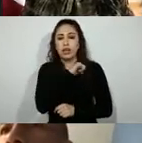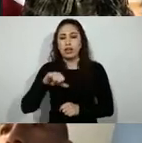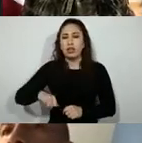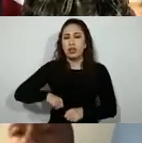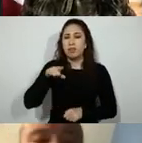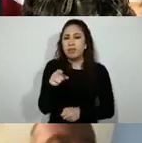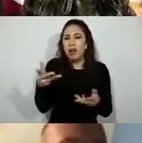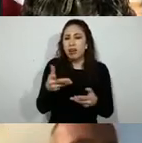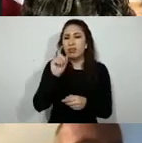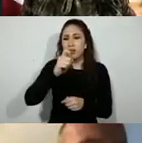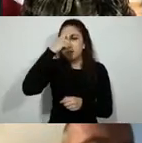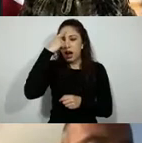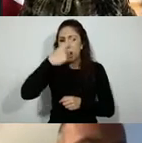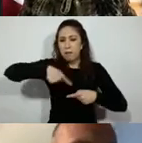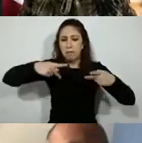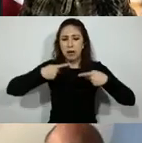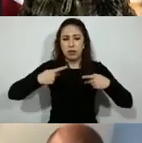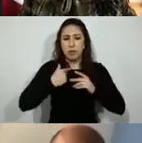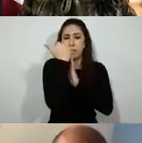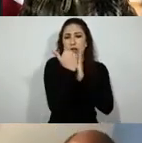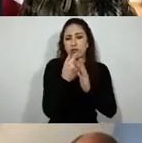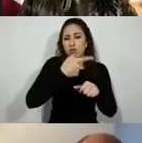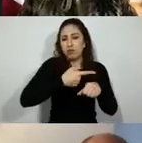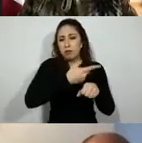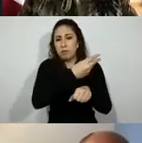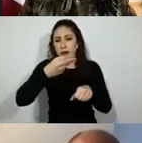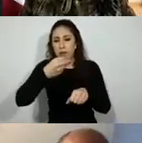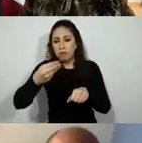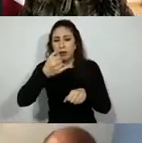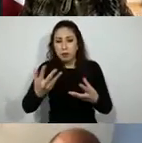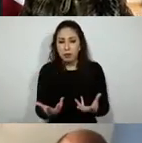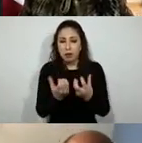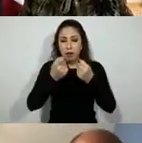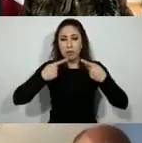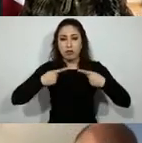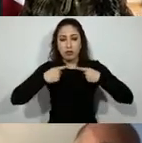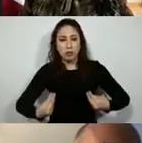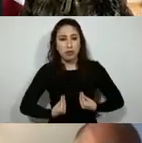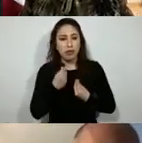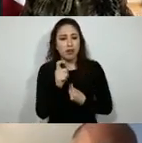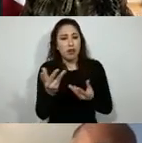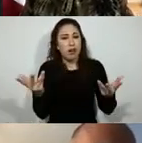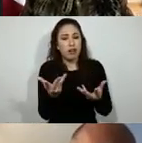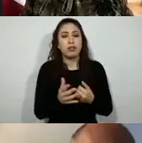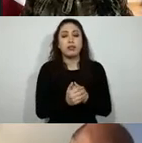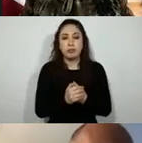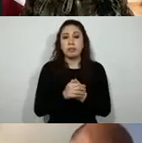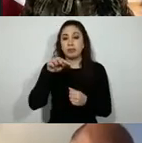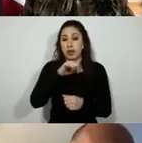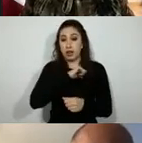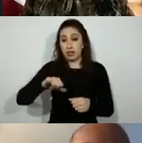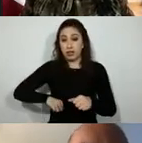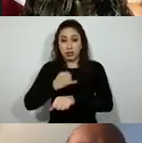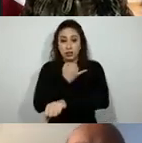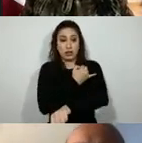y salvar vidas en esta pandemia, primero quiero recordar que Iztapalapa no es la alcaldía de